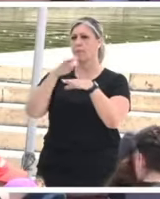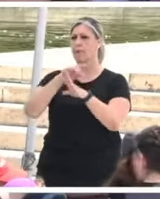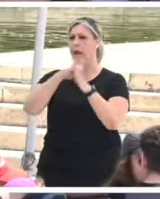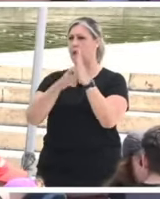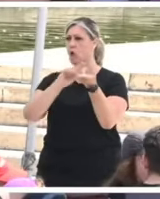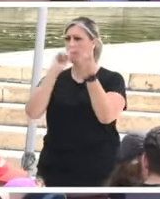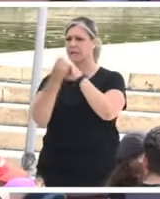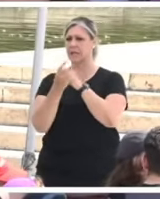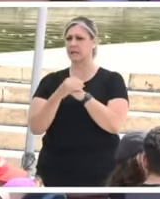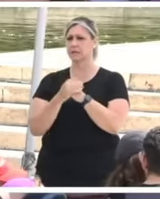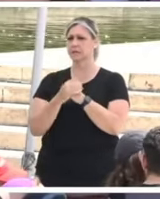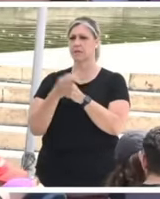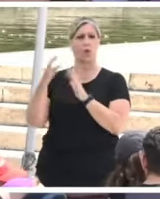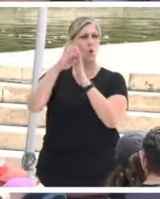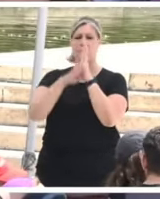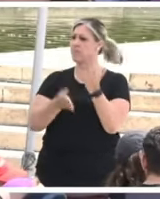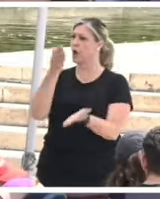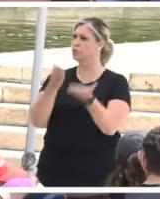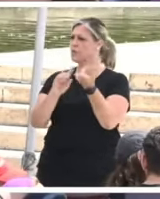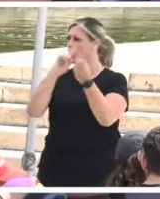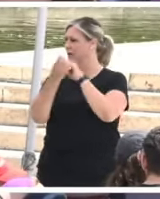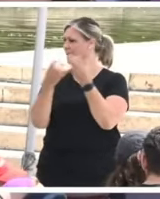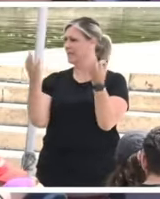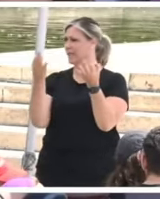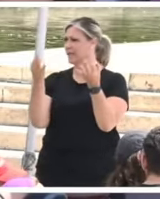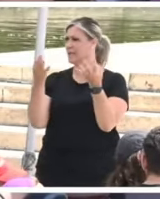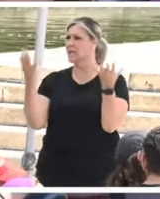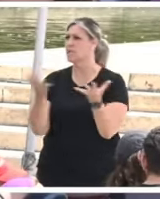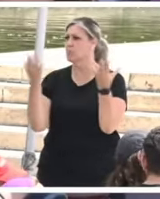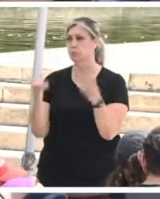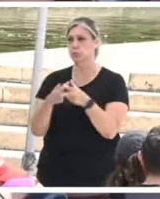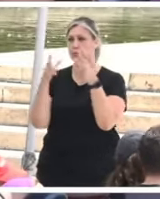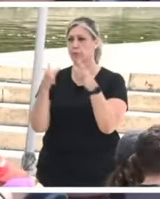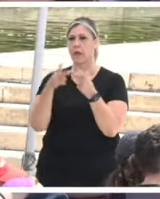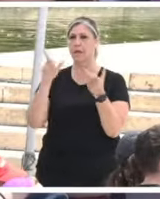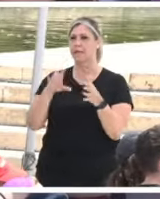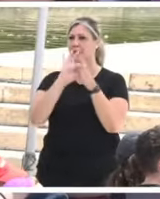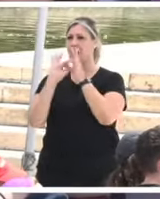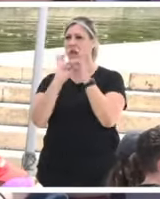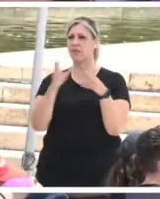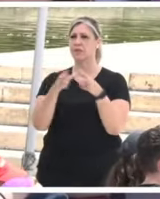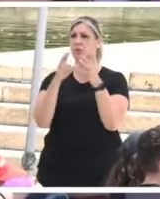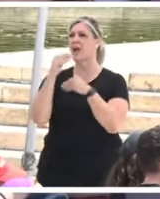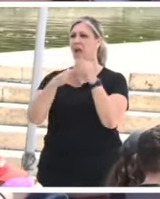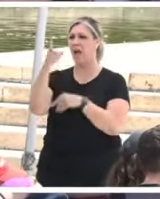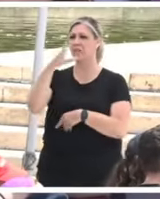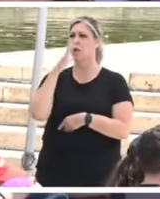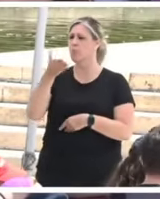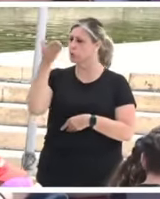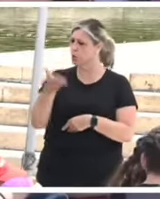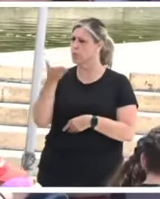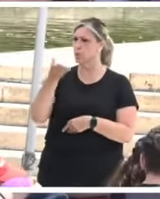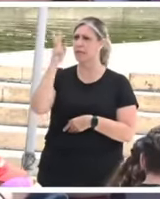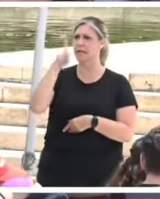leyes, en medidas de justicia, lo que el impulso social y las alianzas sociales hagan. Por eso es muy